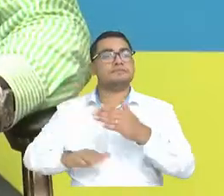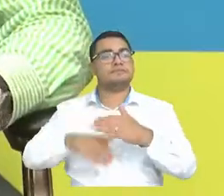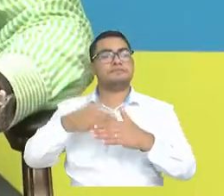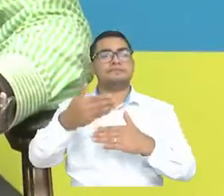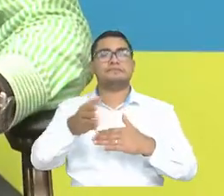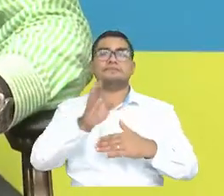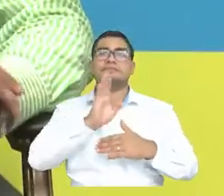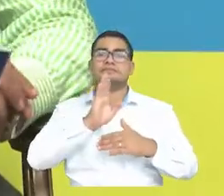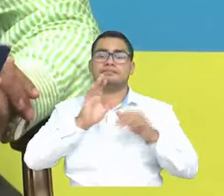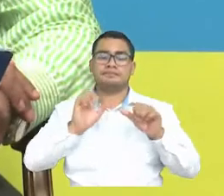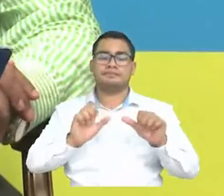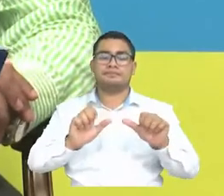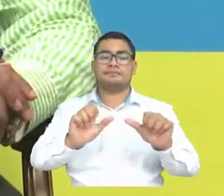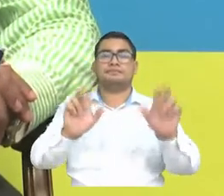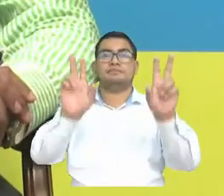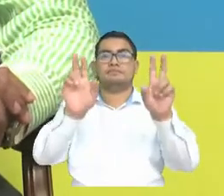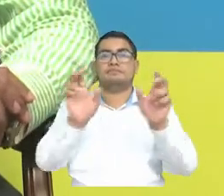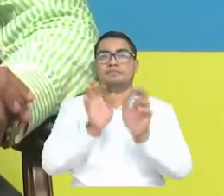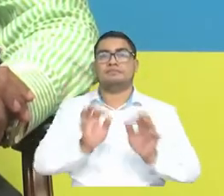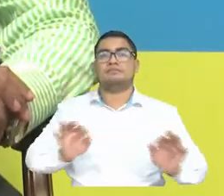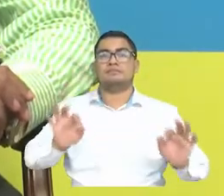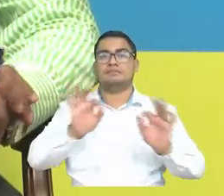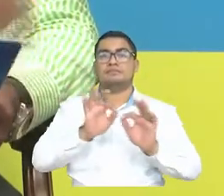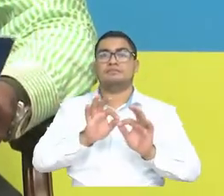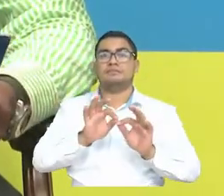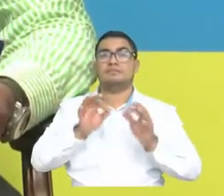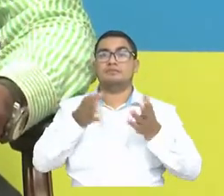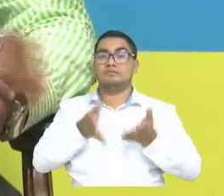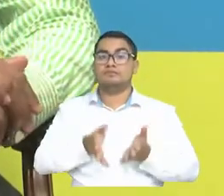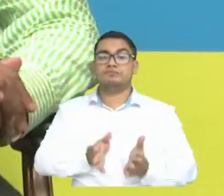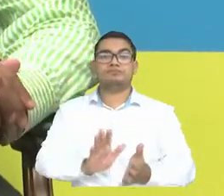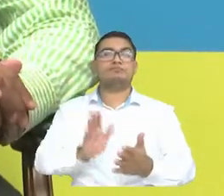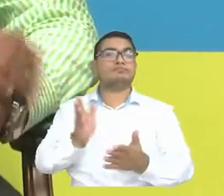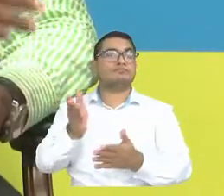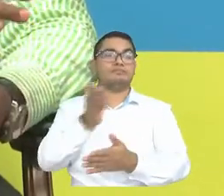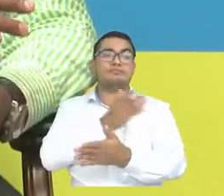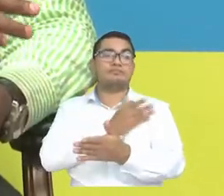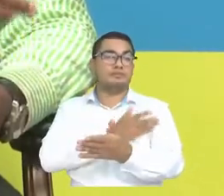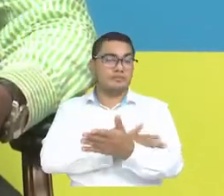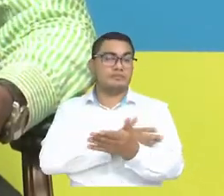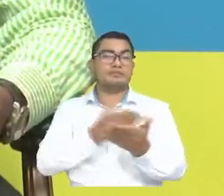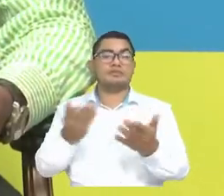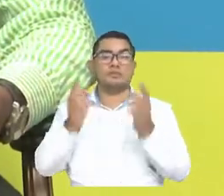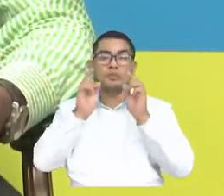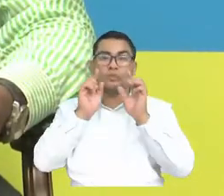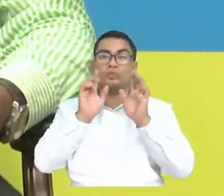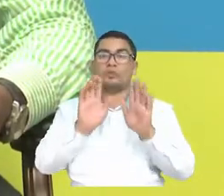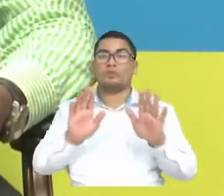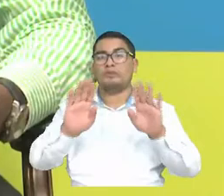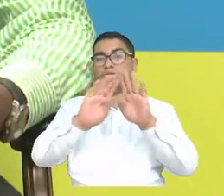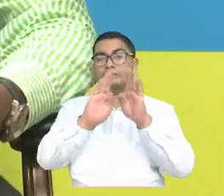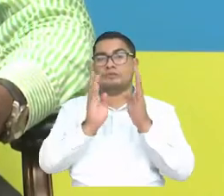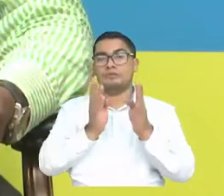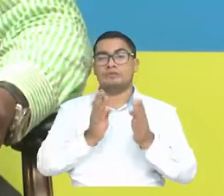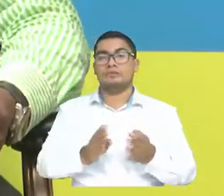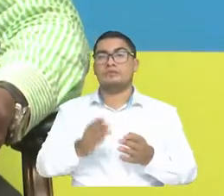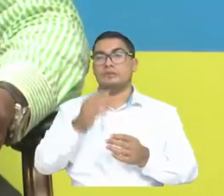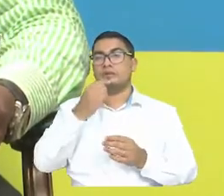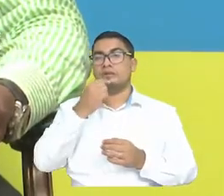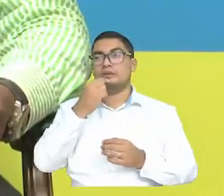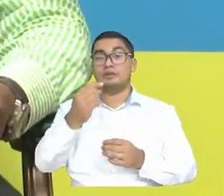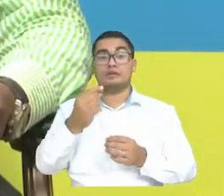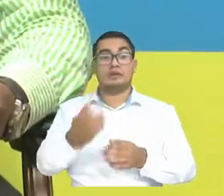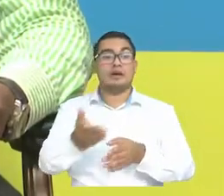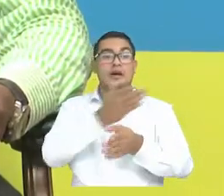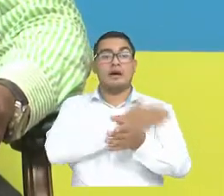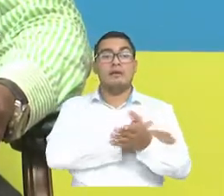seguir hablando más de este interesante tema, el parto prematuro, los cuidados que debe tener tanto la mujer al momento antes